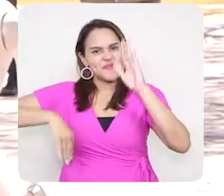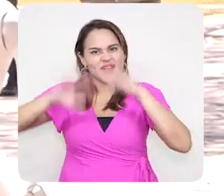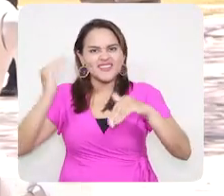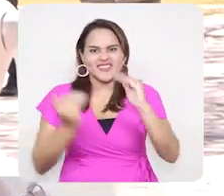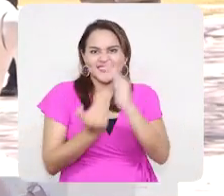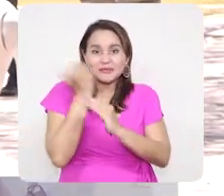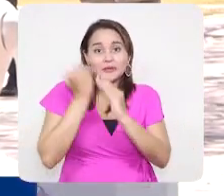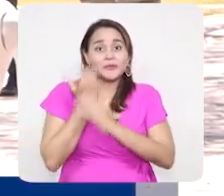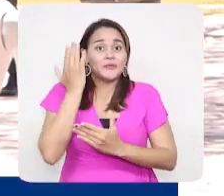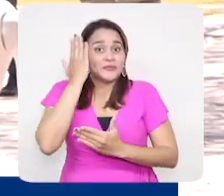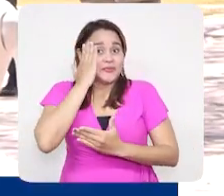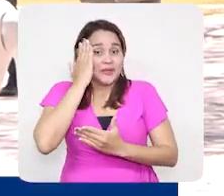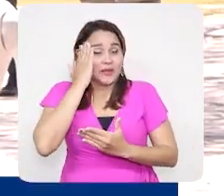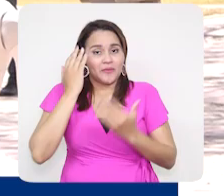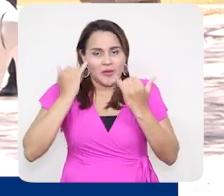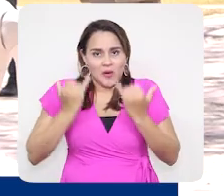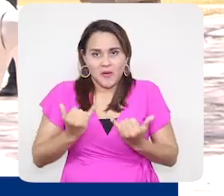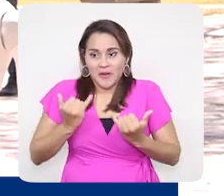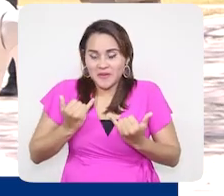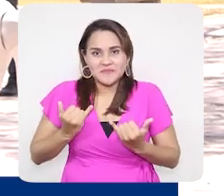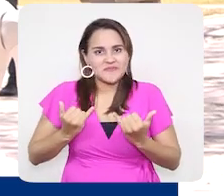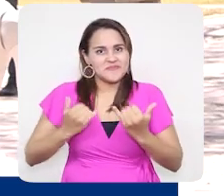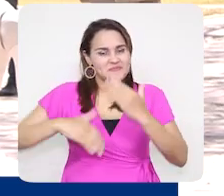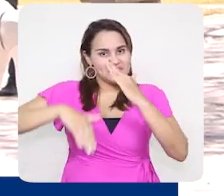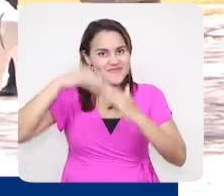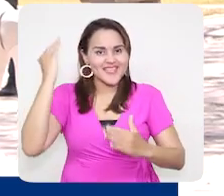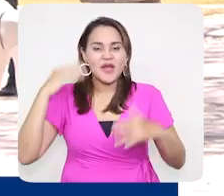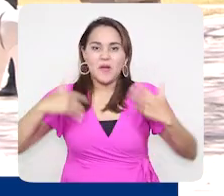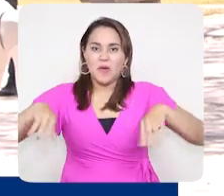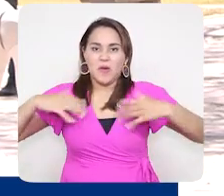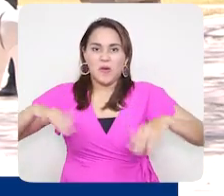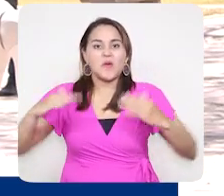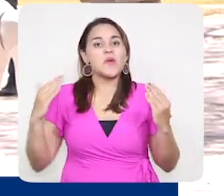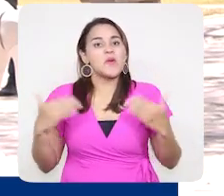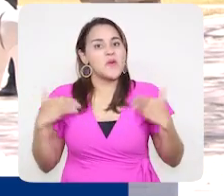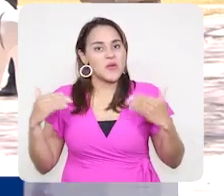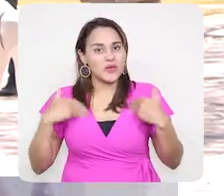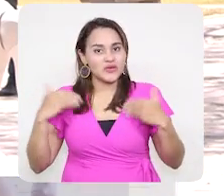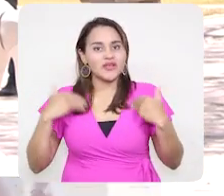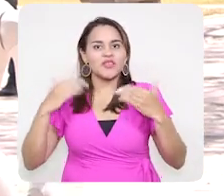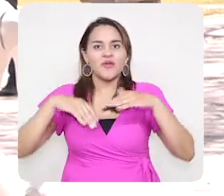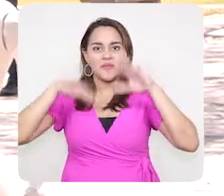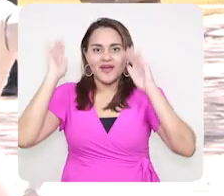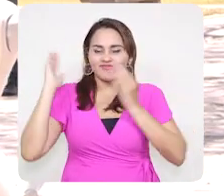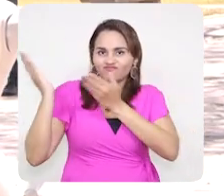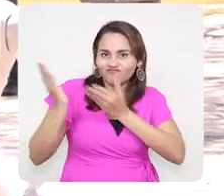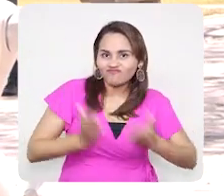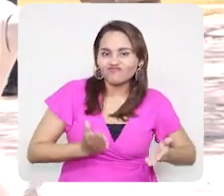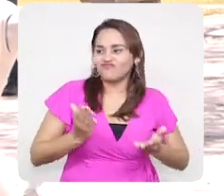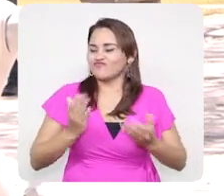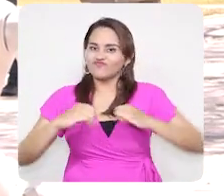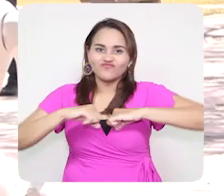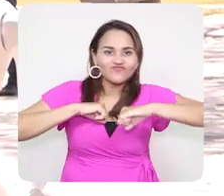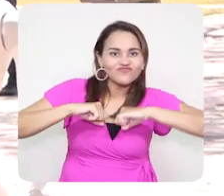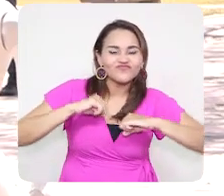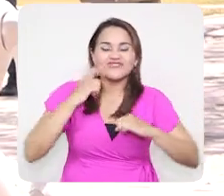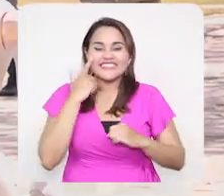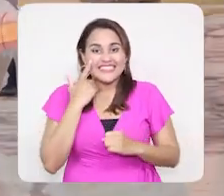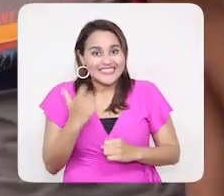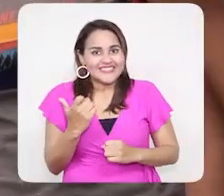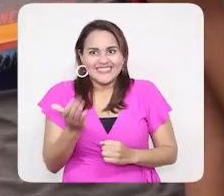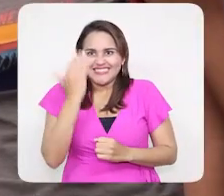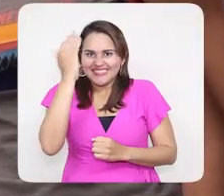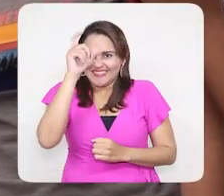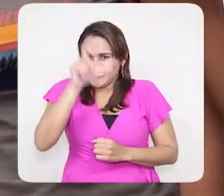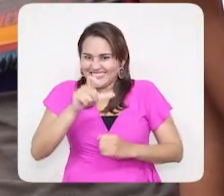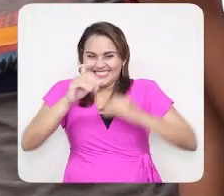la Universidad Magdalena nos dio con el recibimiento de nuestro amigo, nuestro nuevo amigo, pues fue como un cambio totalitario